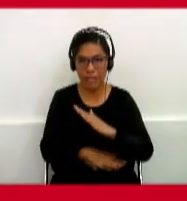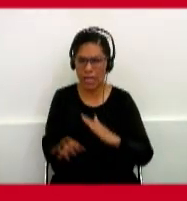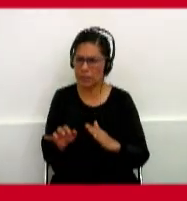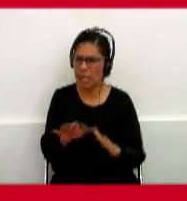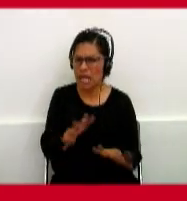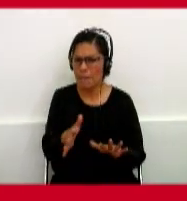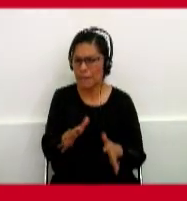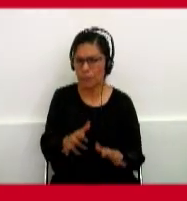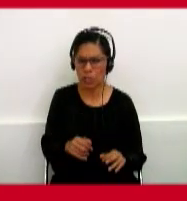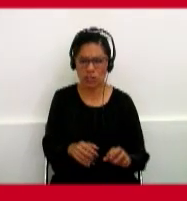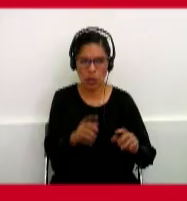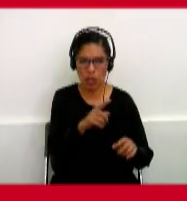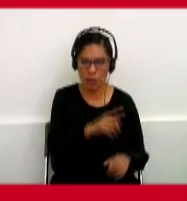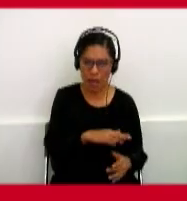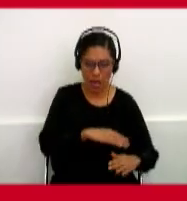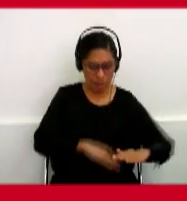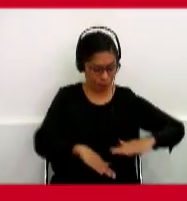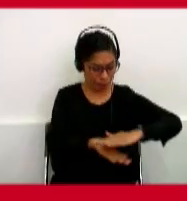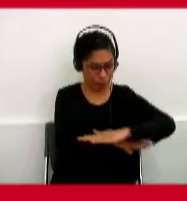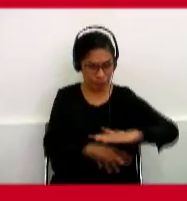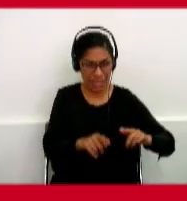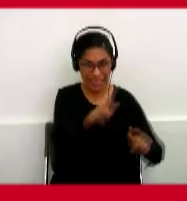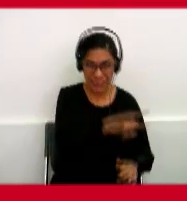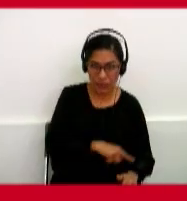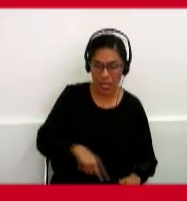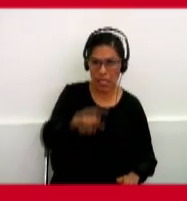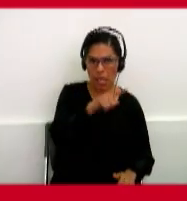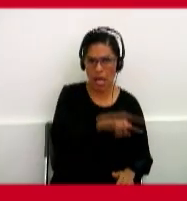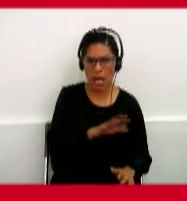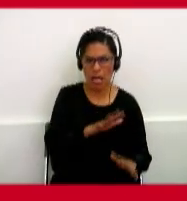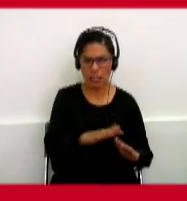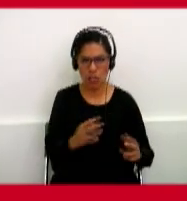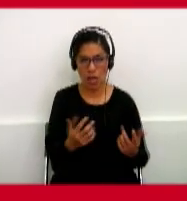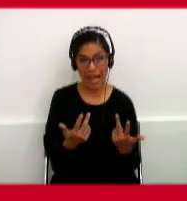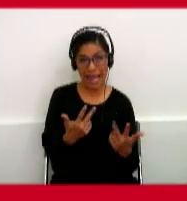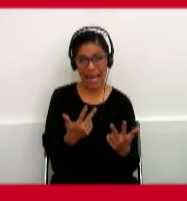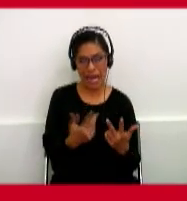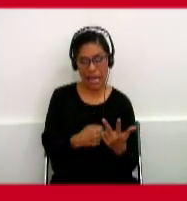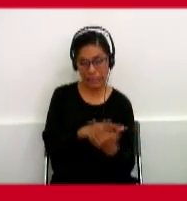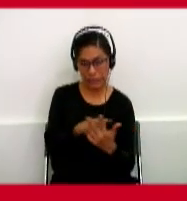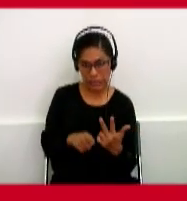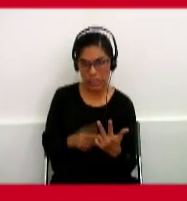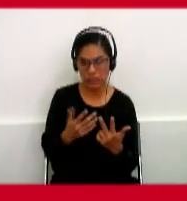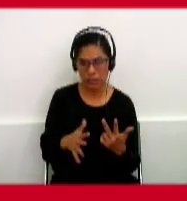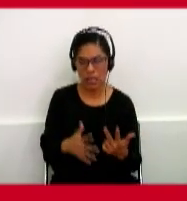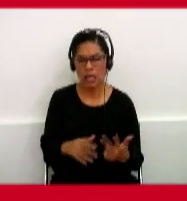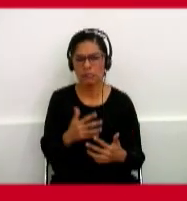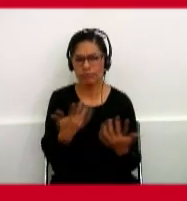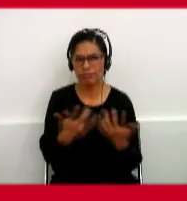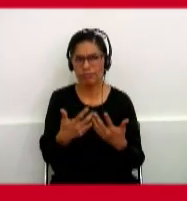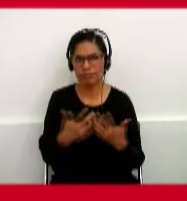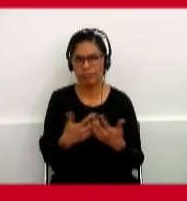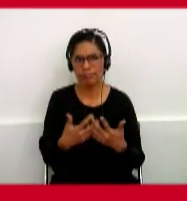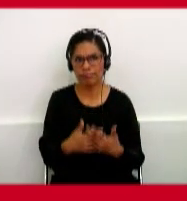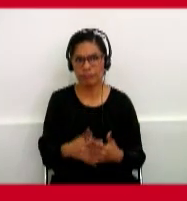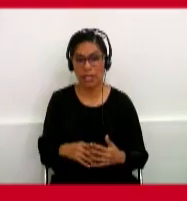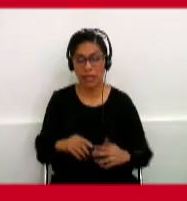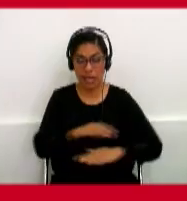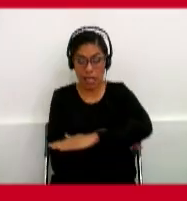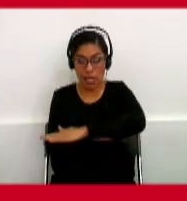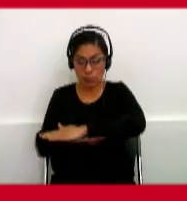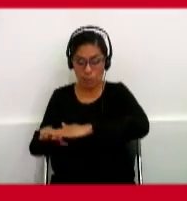esférica y la de width layer. Entonces, y en este caso ya las tres se adecuan mayormente a los tipos de superficie de falla, ¿no? Como pueden